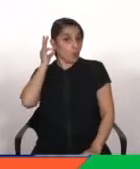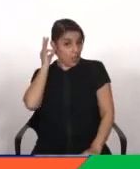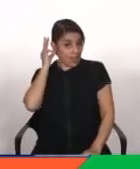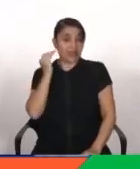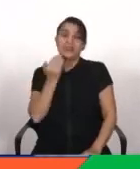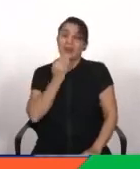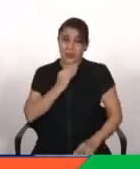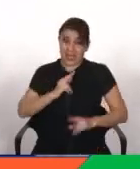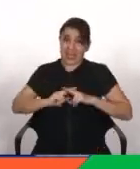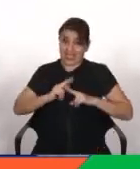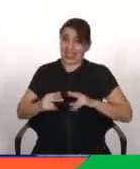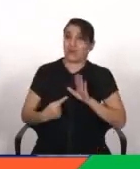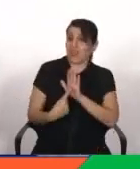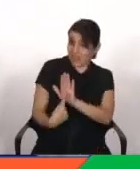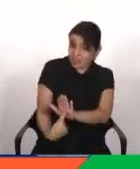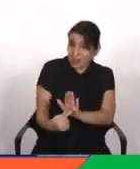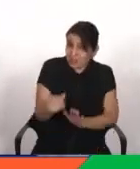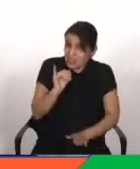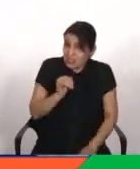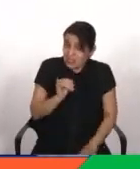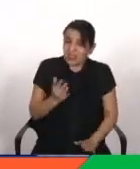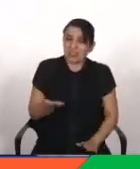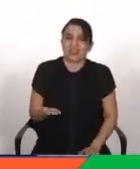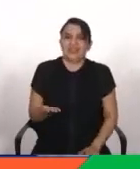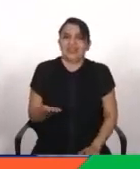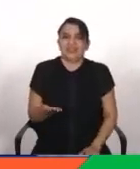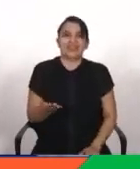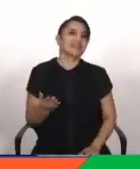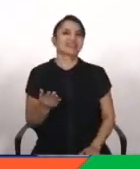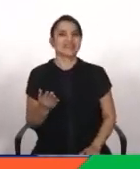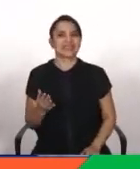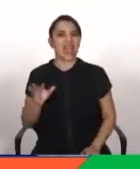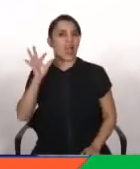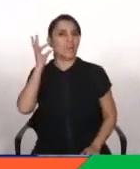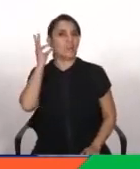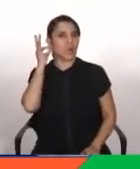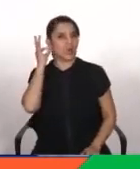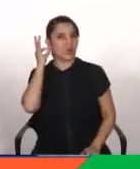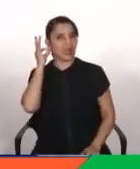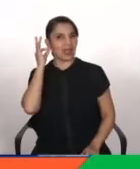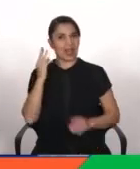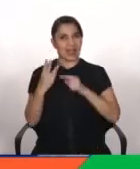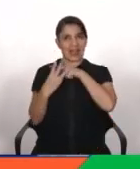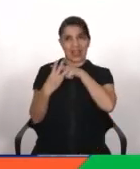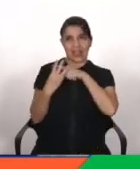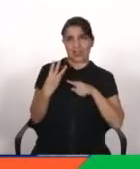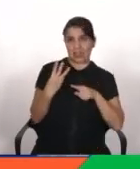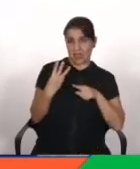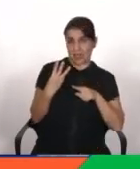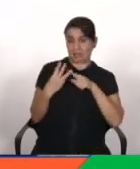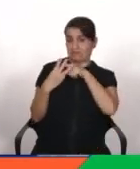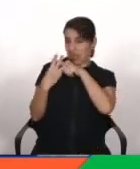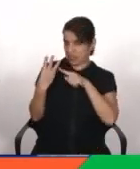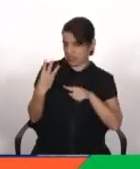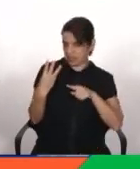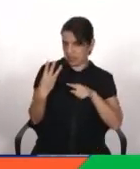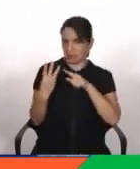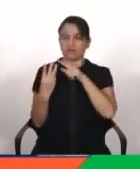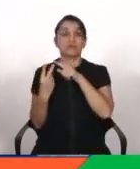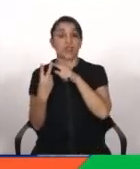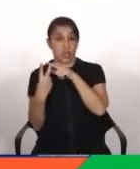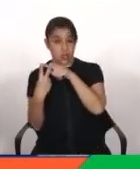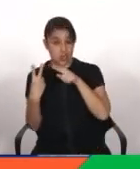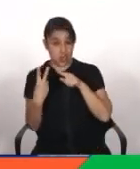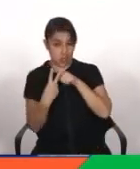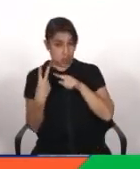hacer discriminación. Y justo las chicas, yo sé que tienen un súper buen artículo que probablemente quieren mencionar, que tiene como algunas